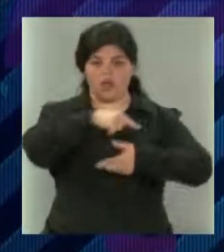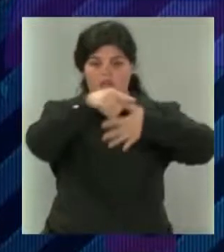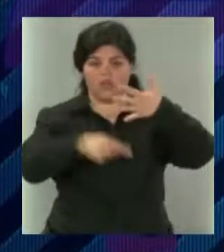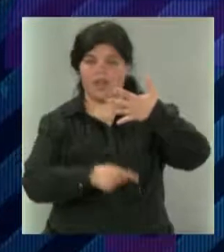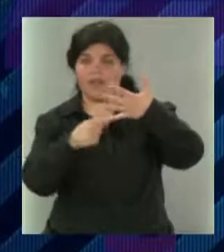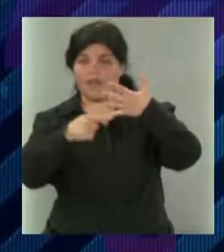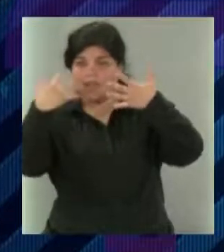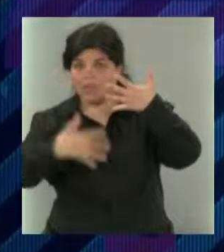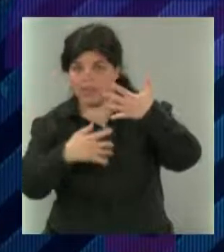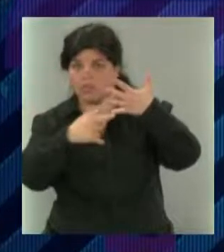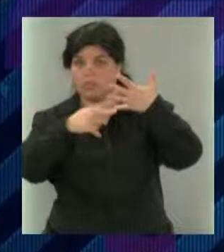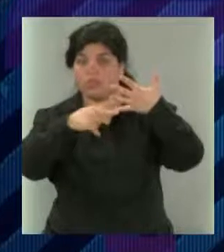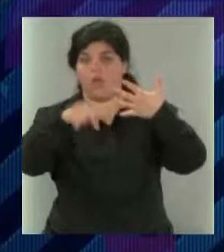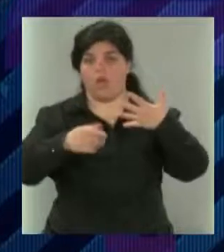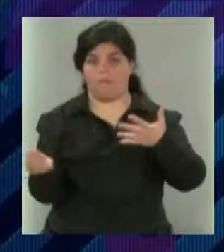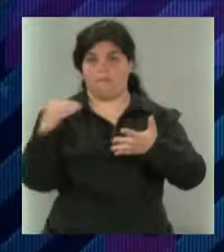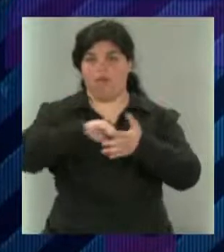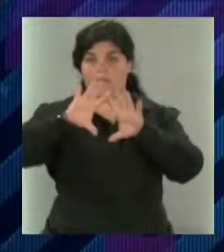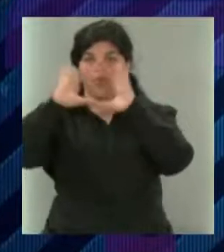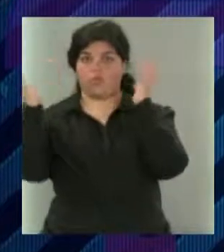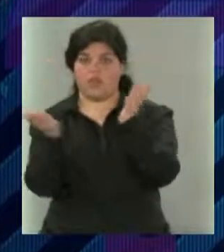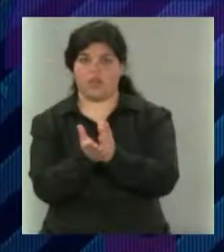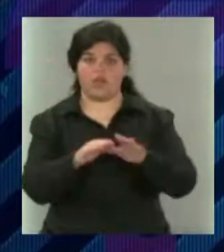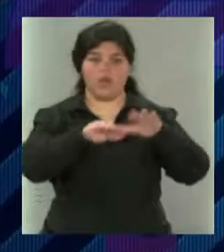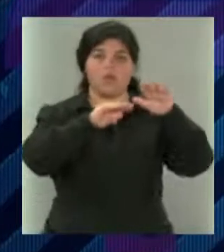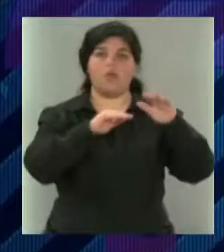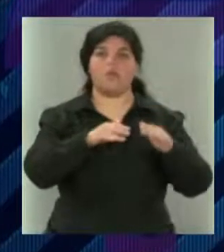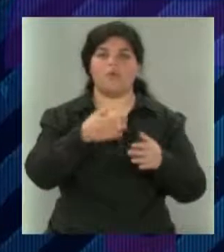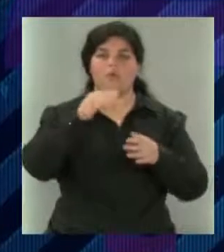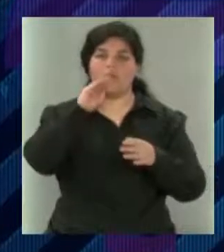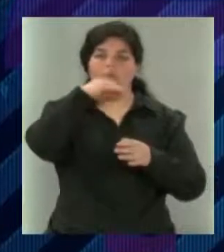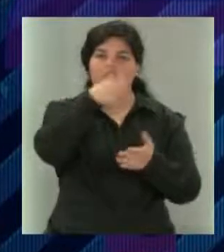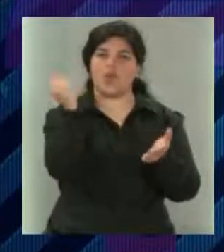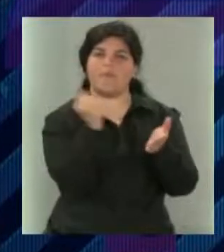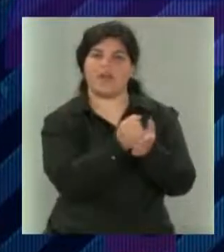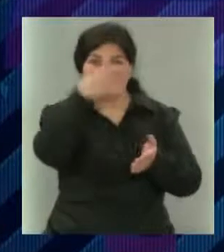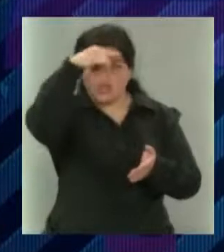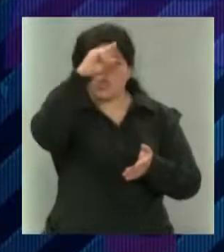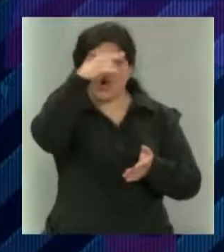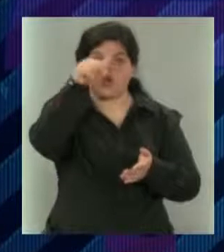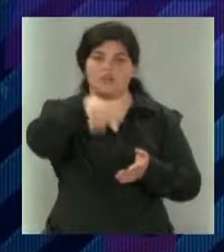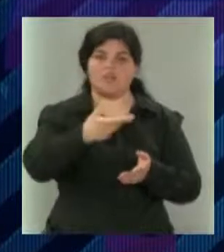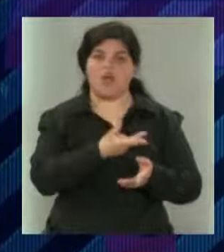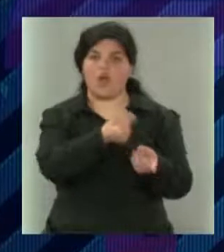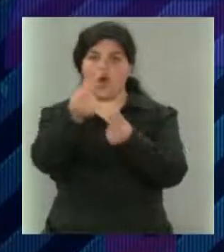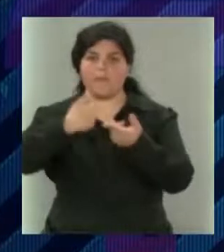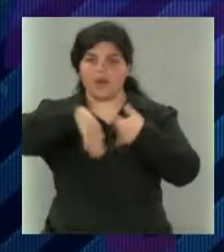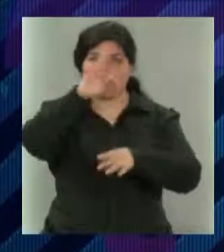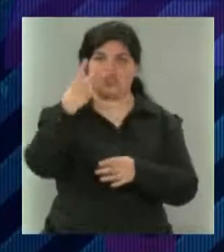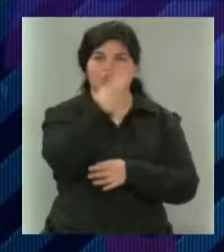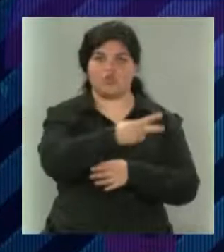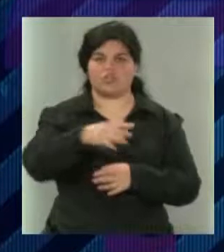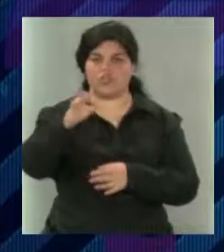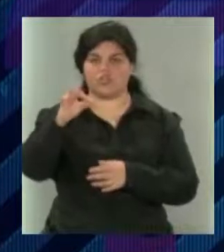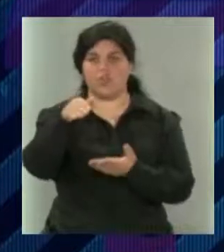vinos a nivel mundial. Sumamos un datito: Vino Toro es la marca de vino más elegida y consumida en el mundo, con más de 200 millones de